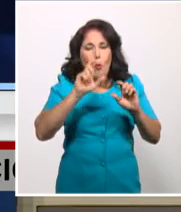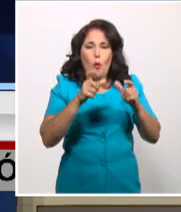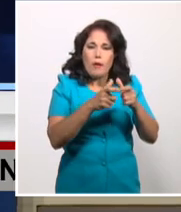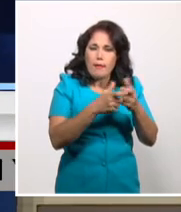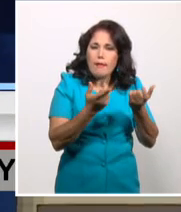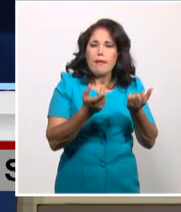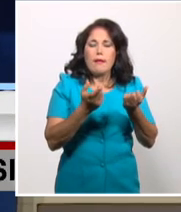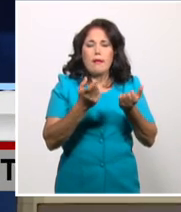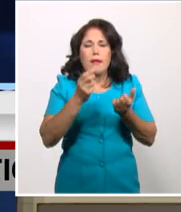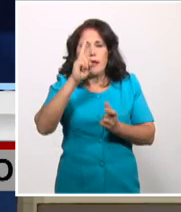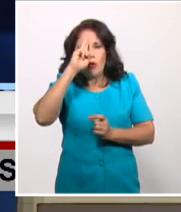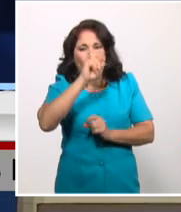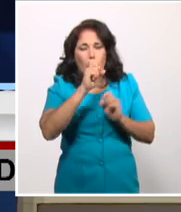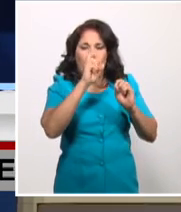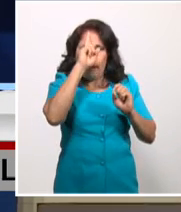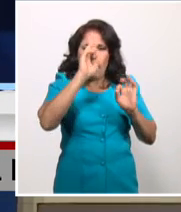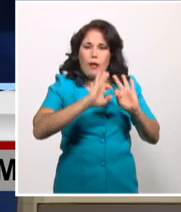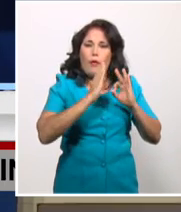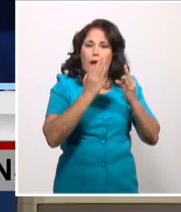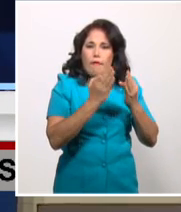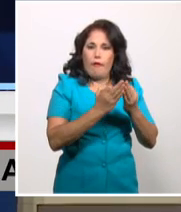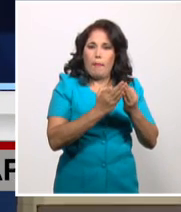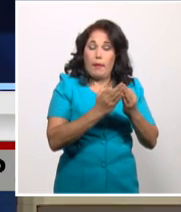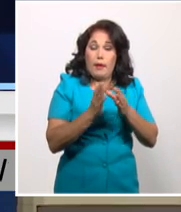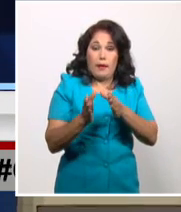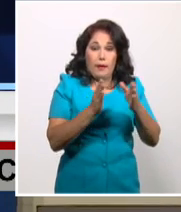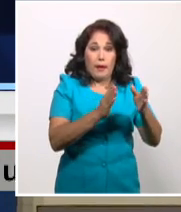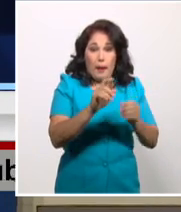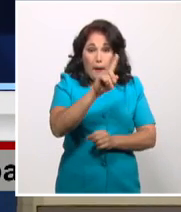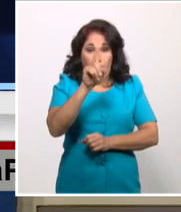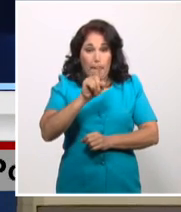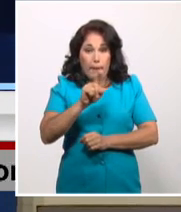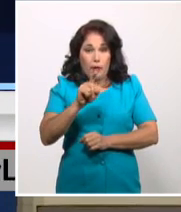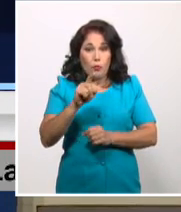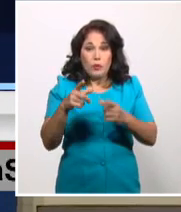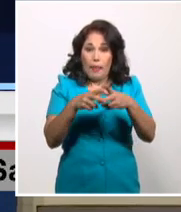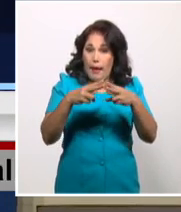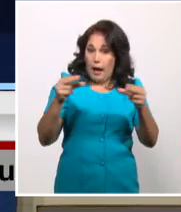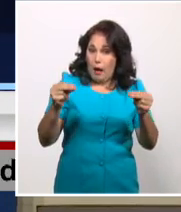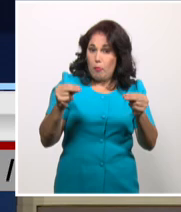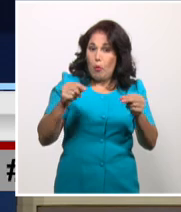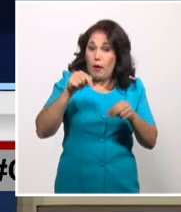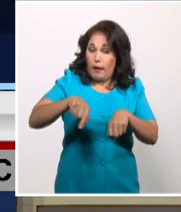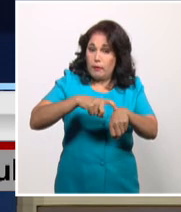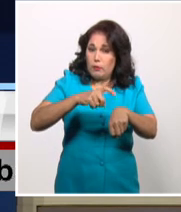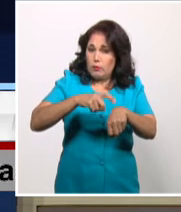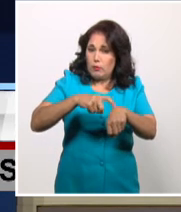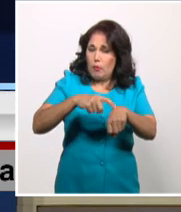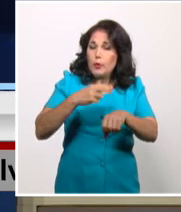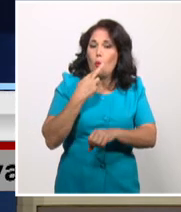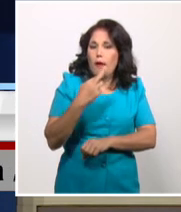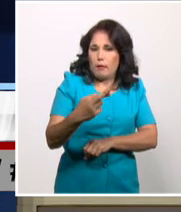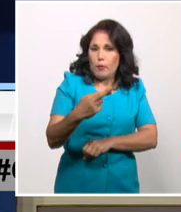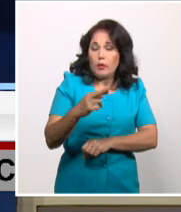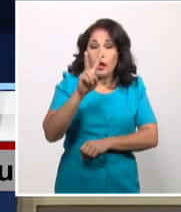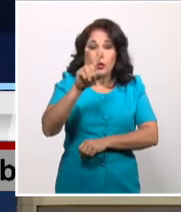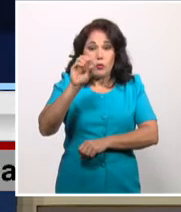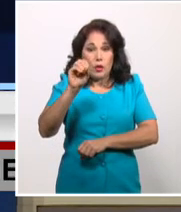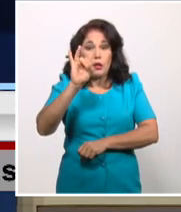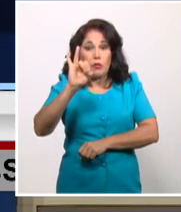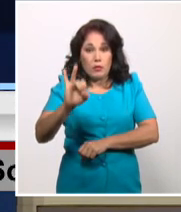lo tanto, la pregunta que hace la prensa de Japón, nosotros tenemos en estos momentos 207 casos que